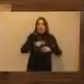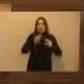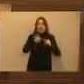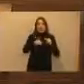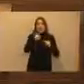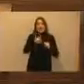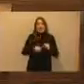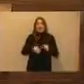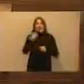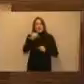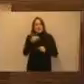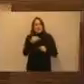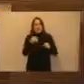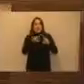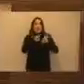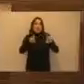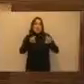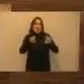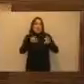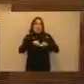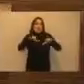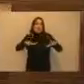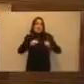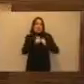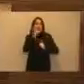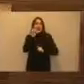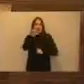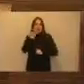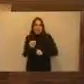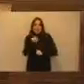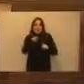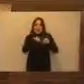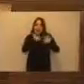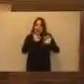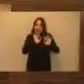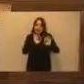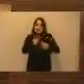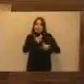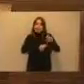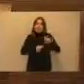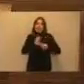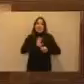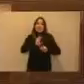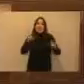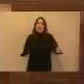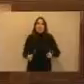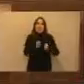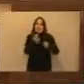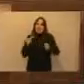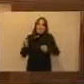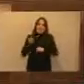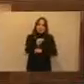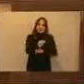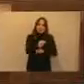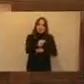de Laminados, ASLA. Esa empresa recibe dinero de la Sociedad Regional de Promoción anteriormente, si